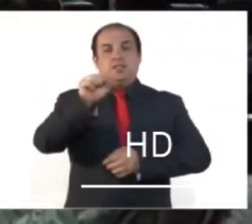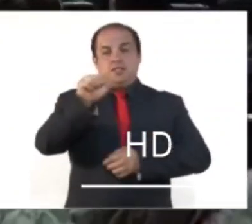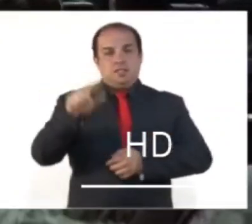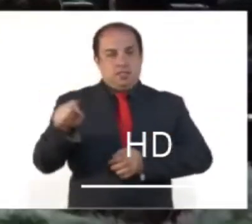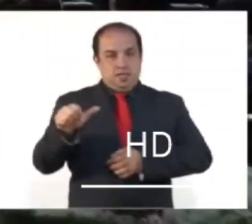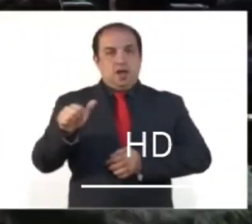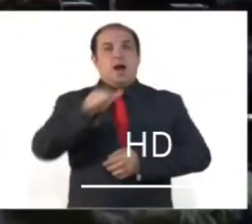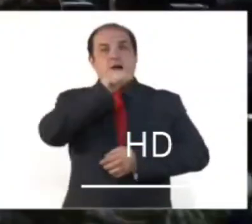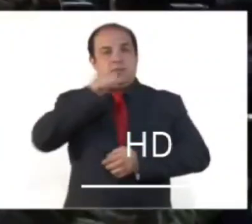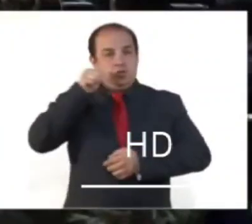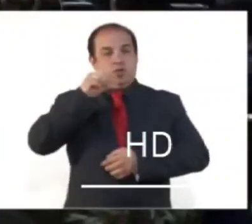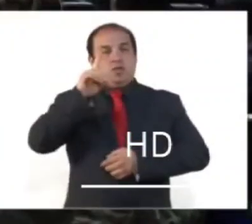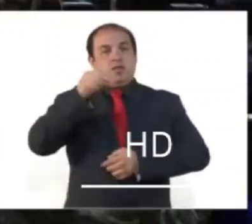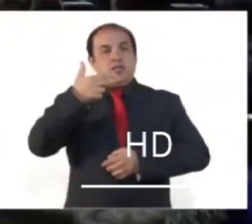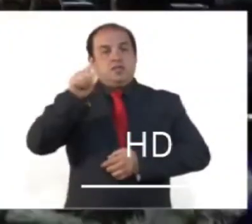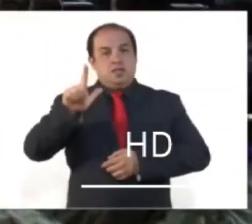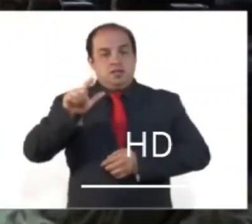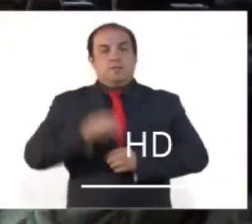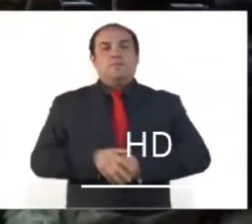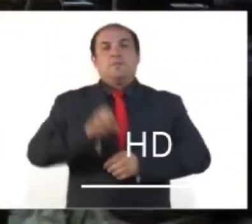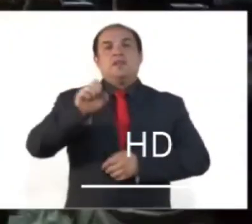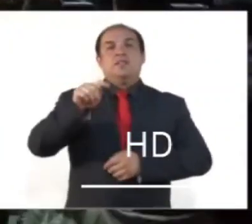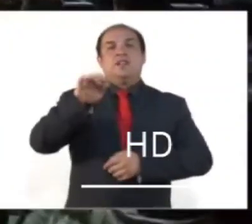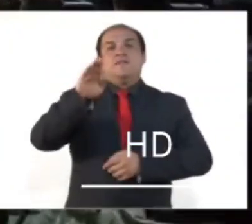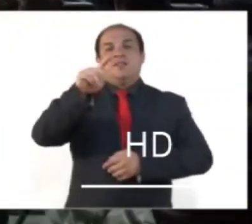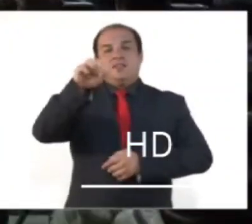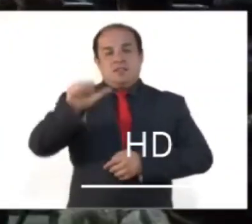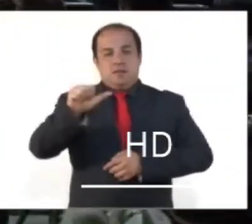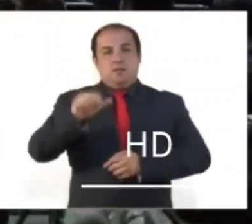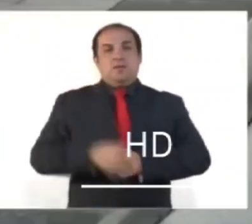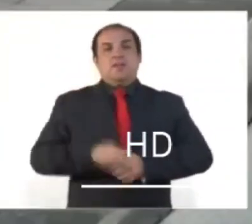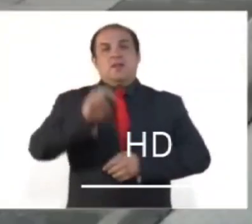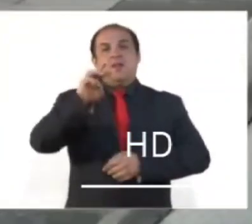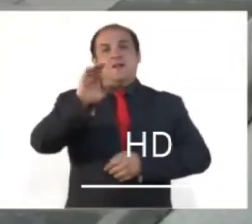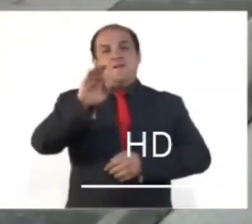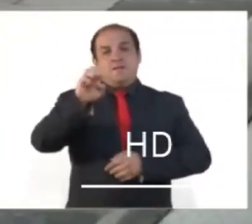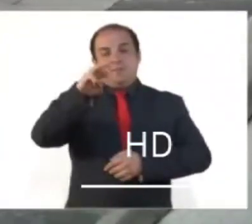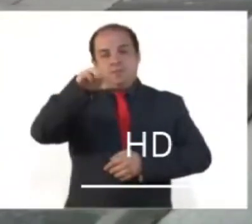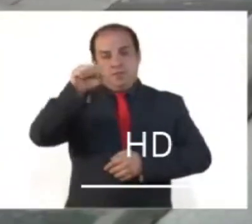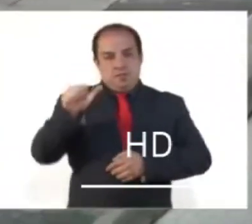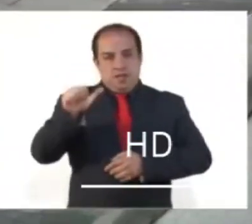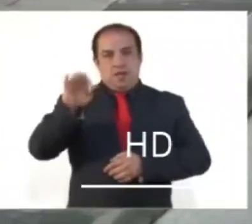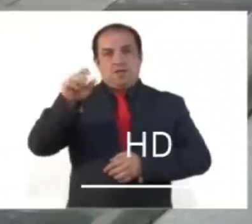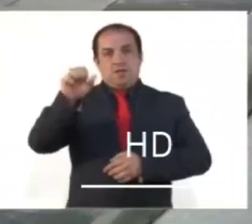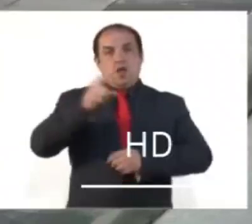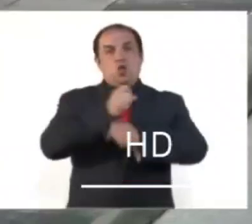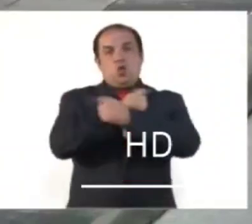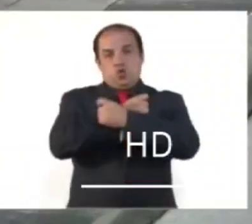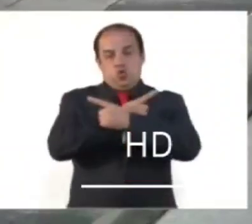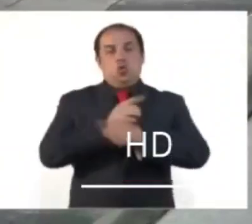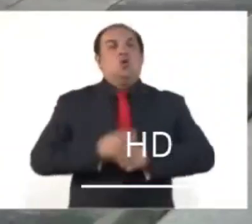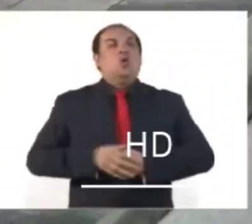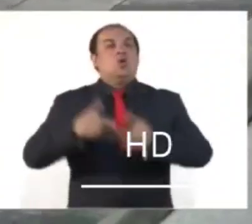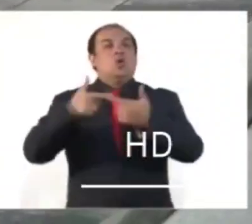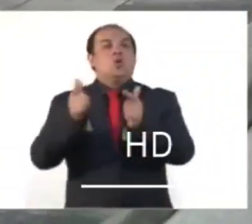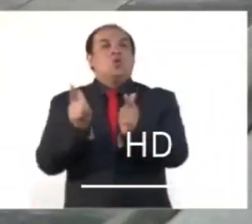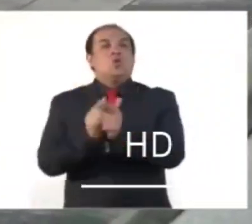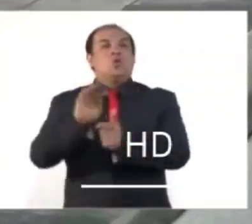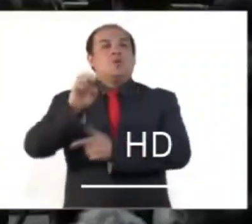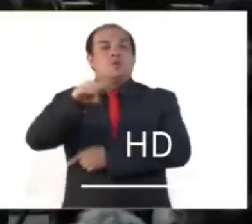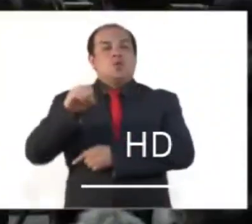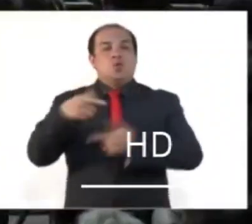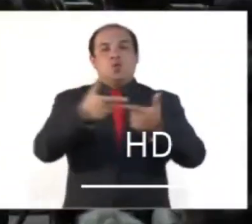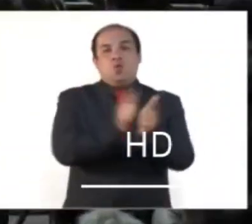Amazon, DHL, Estafeta Mexicana, FEMSA, FEMSA OXXO, Grupo Bimbo, Grupo